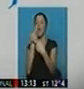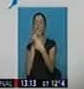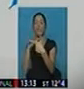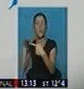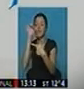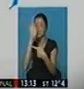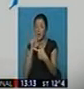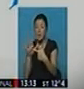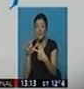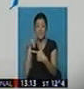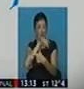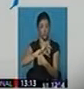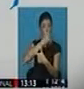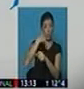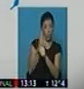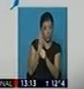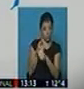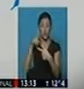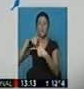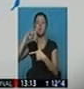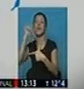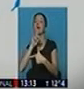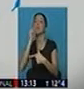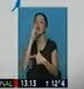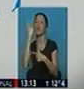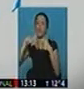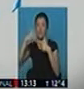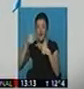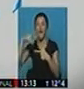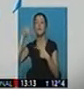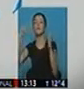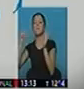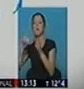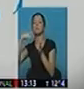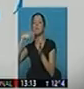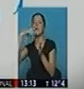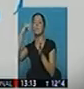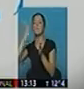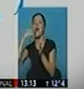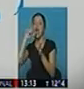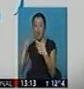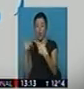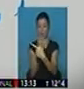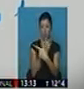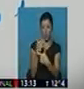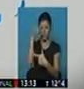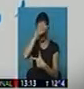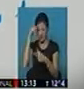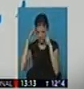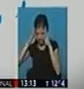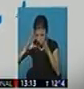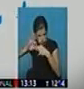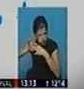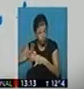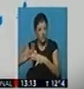que escaparon a la ola conservadora fueron Cataluña y el País Vasco, ambas con una conciencia nacionalista muy